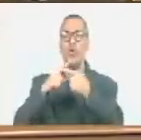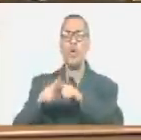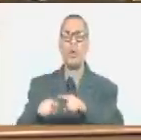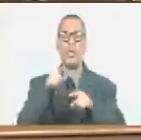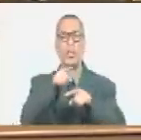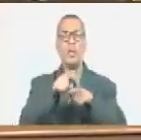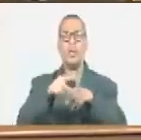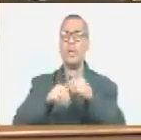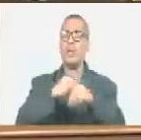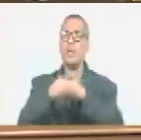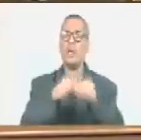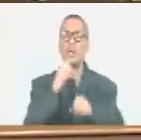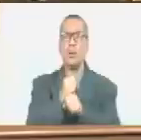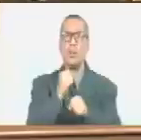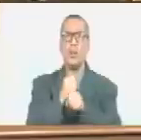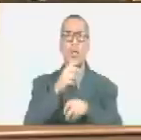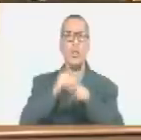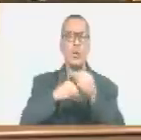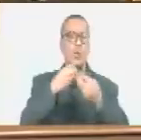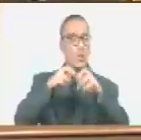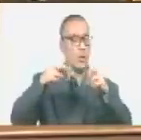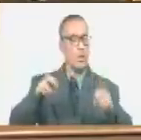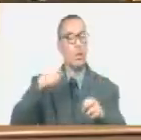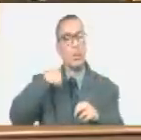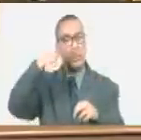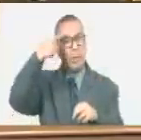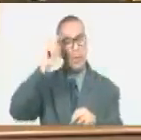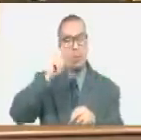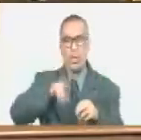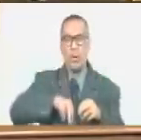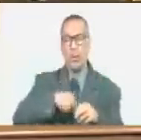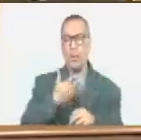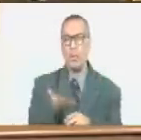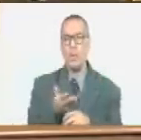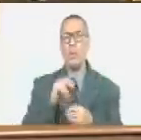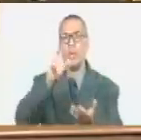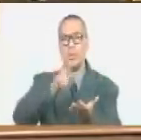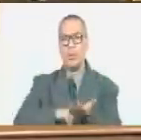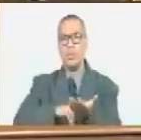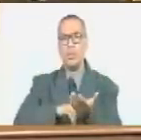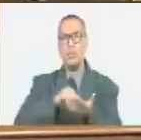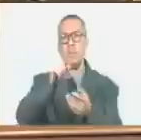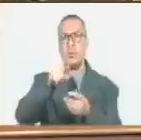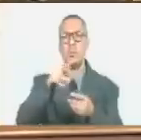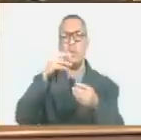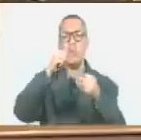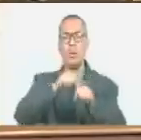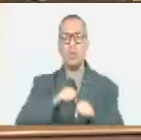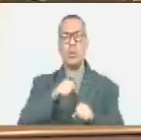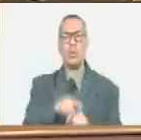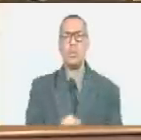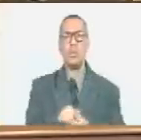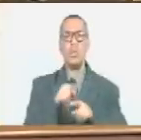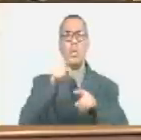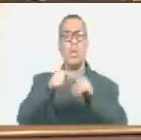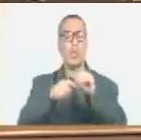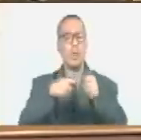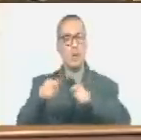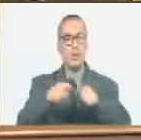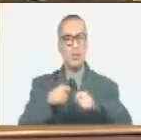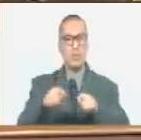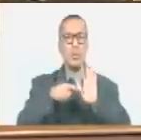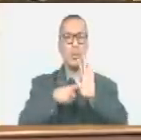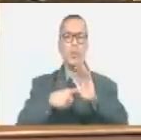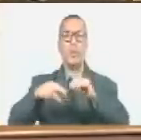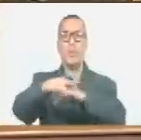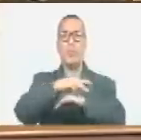del procedimiento, él o los titulares aparentes podrán aceptar o allanarse a la acción presentada por